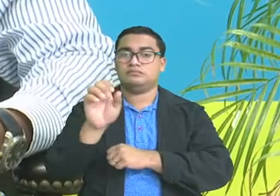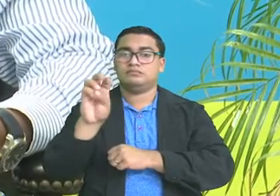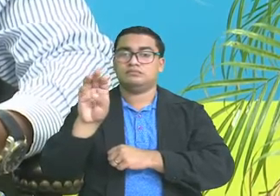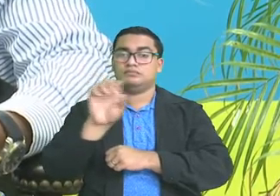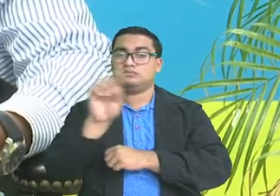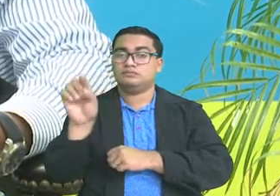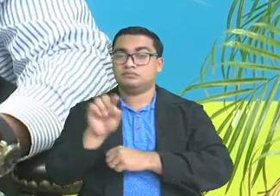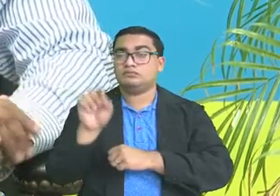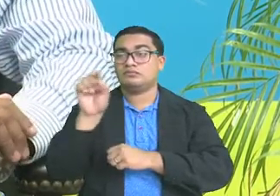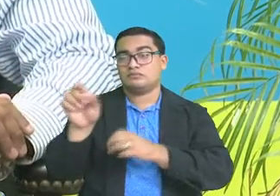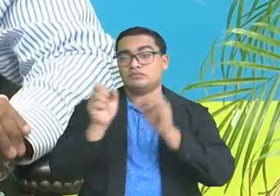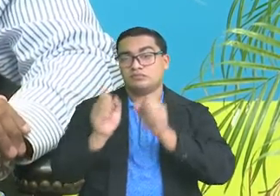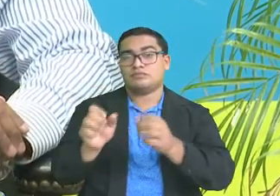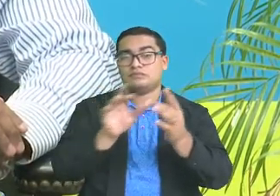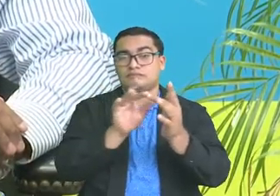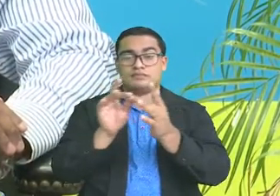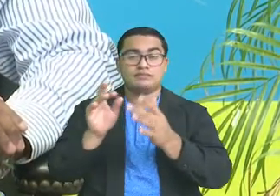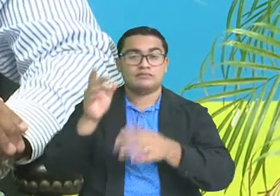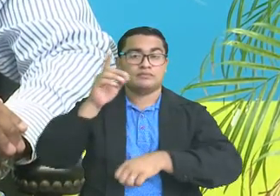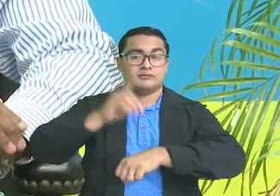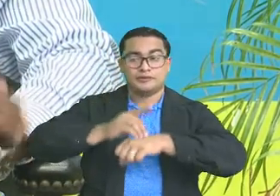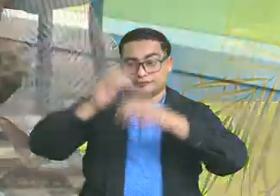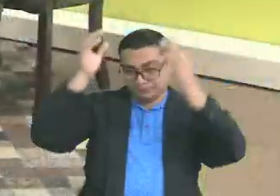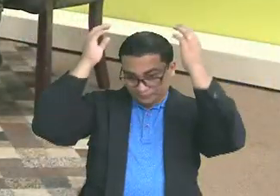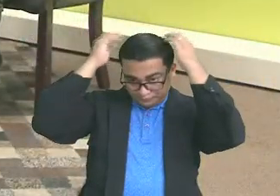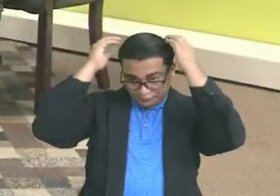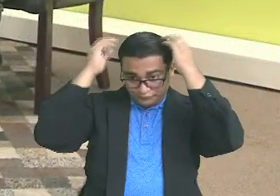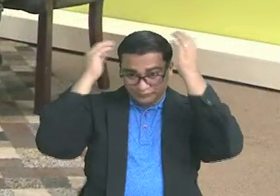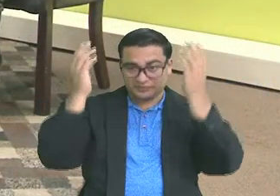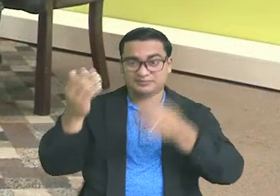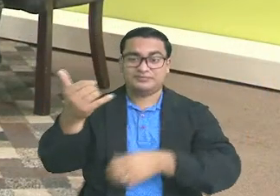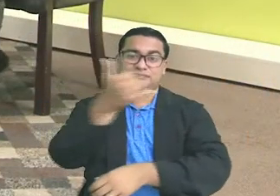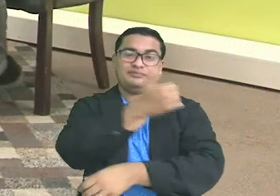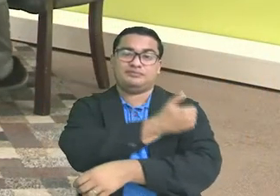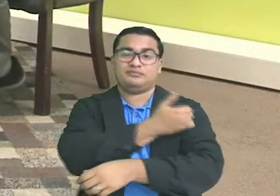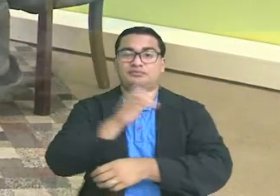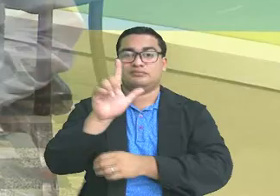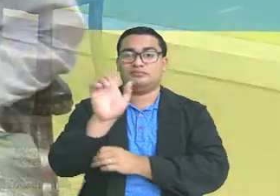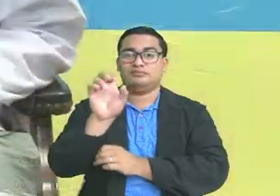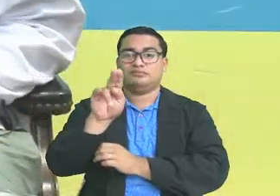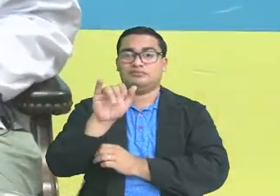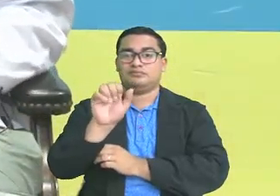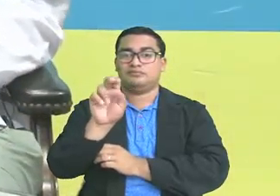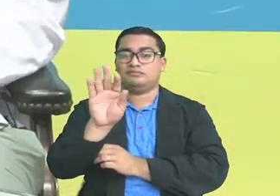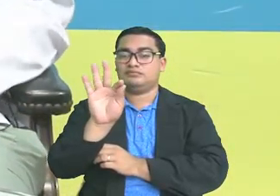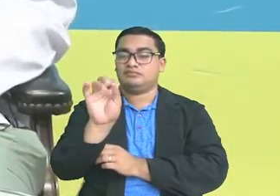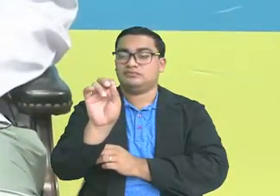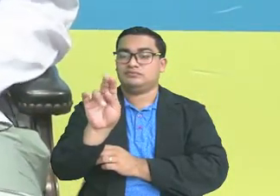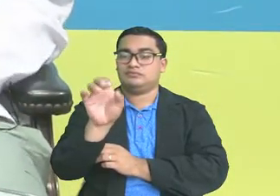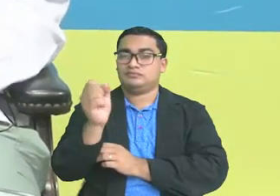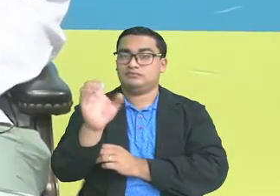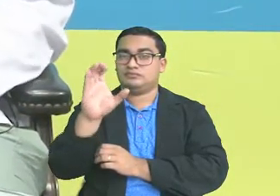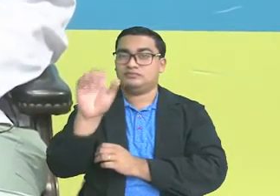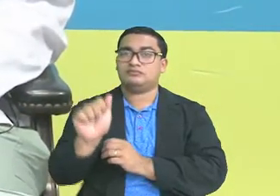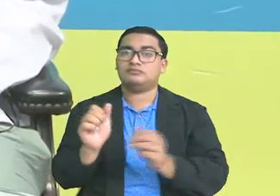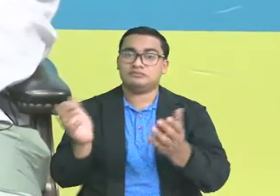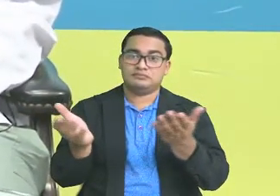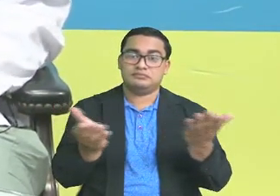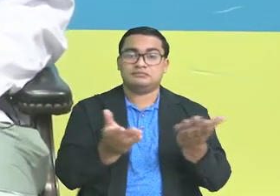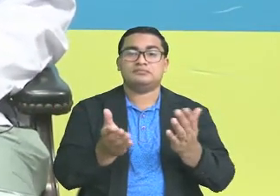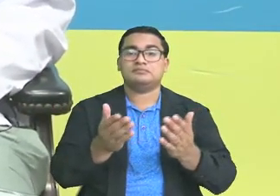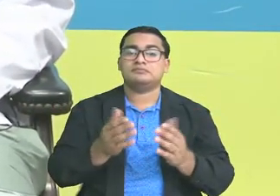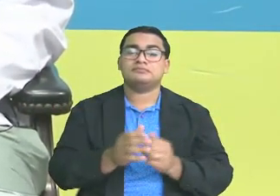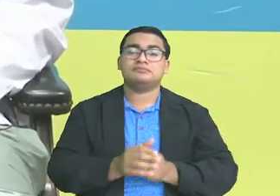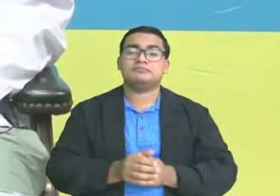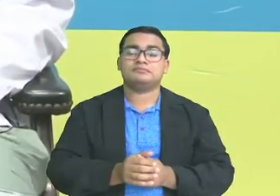Hospital Escuela Antonio Lenín Fonseca. Bienvenido, doctor. Hola, es un placer tenerlo nuevamente. A vos y a los